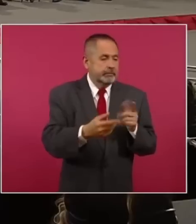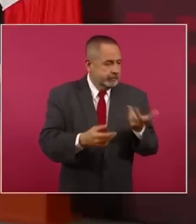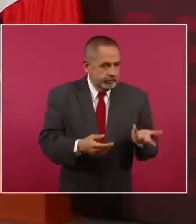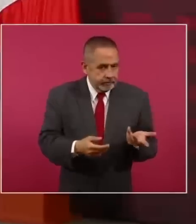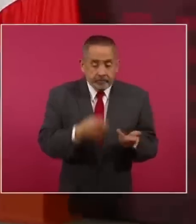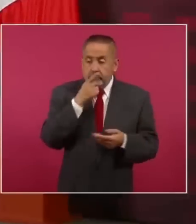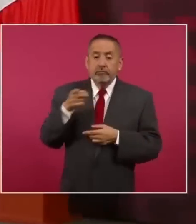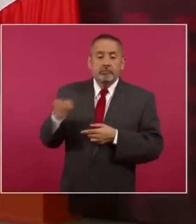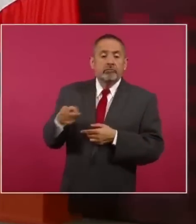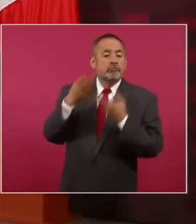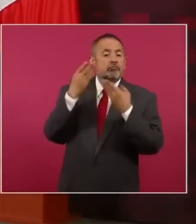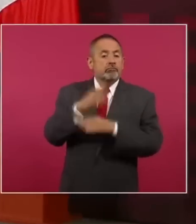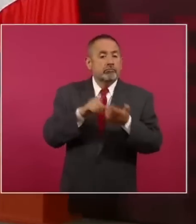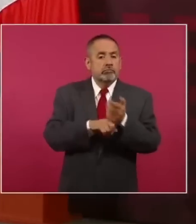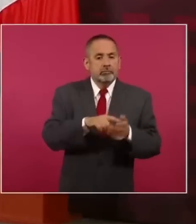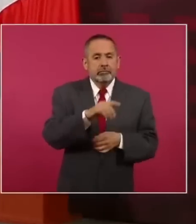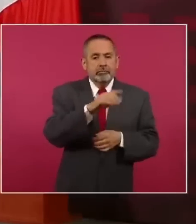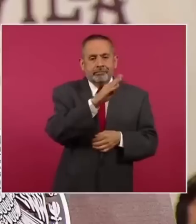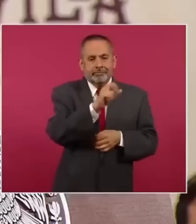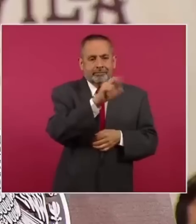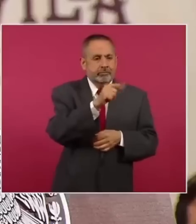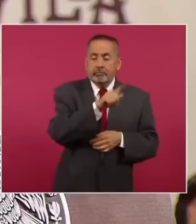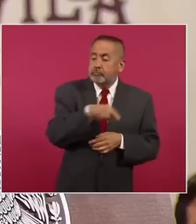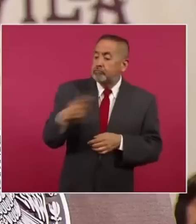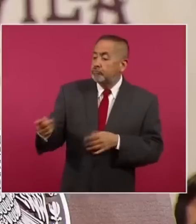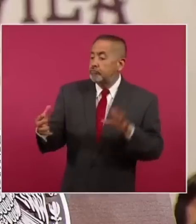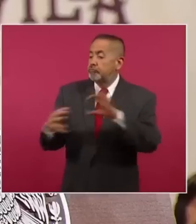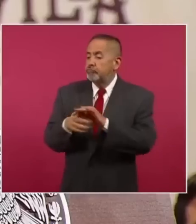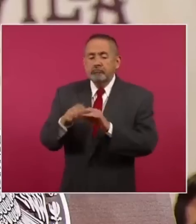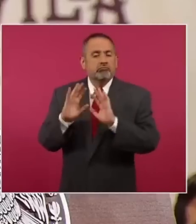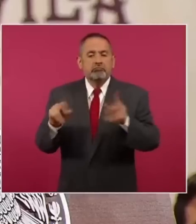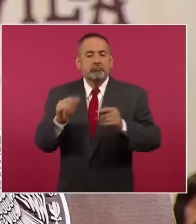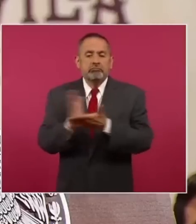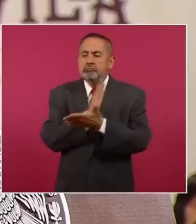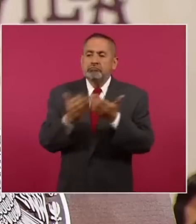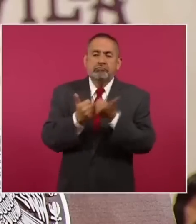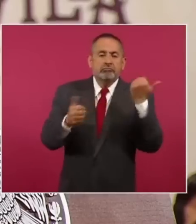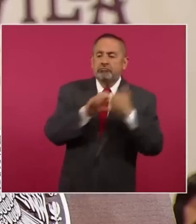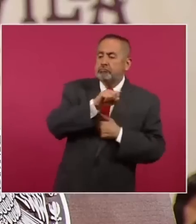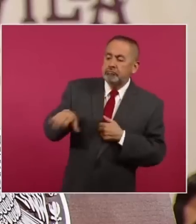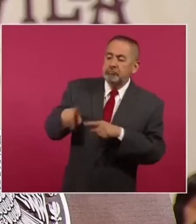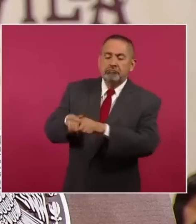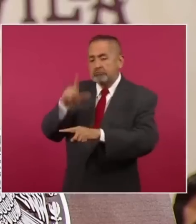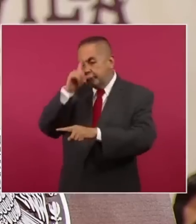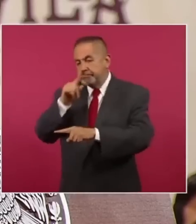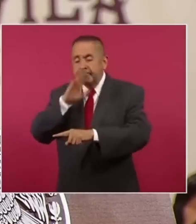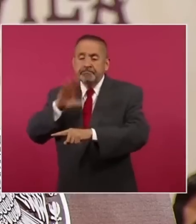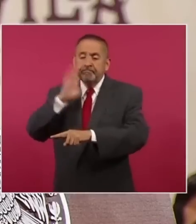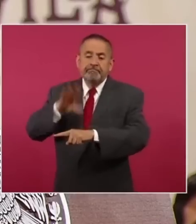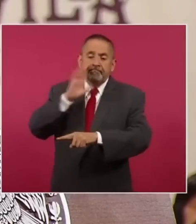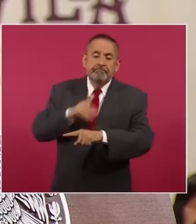dijo que el banco Wells Fargo ya no permitiría al Banco del Bienestar transferencias de remesas por fallas en